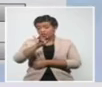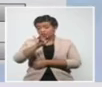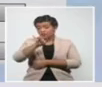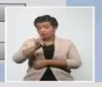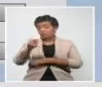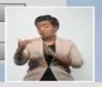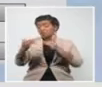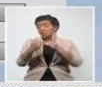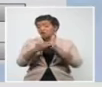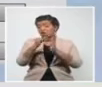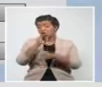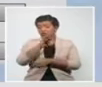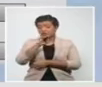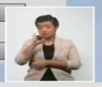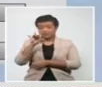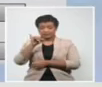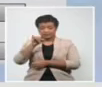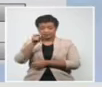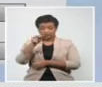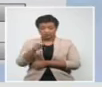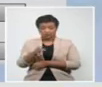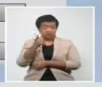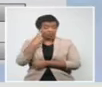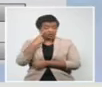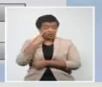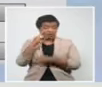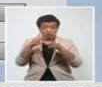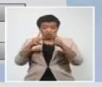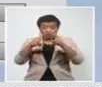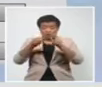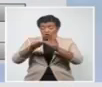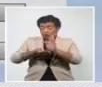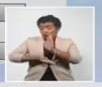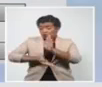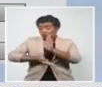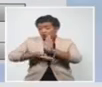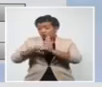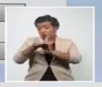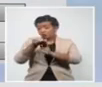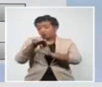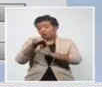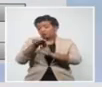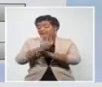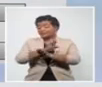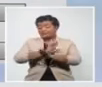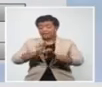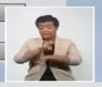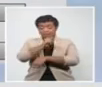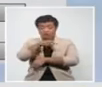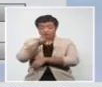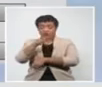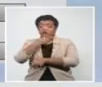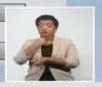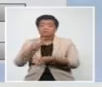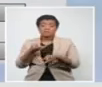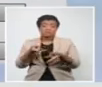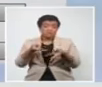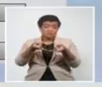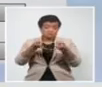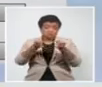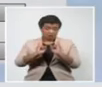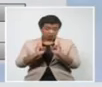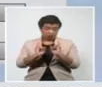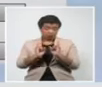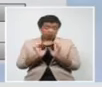25.879.886 casos, cifras muy elevadas, y ya el número de fallecidos, al